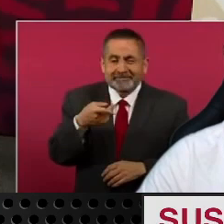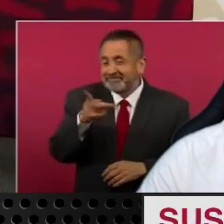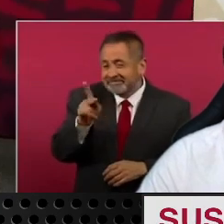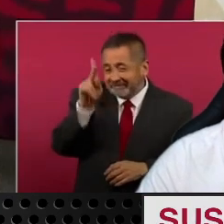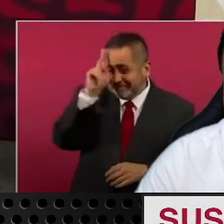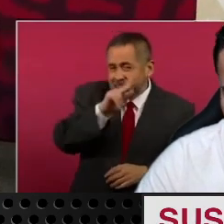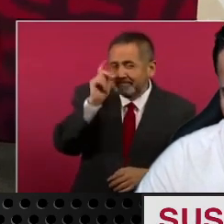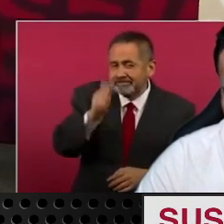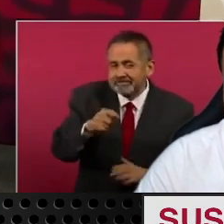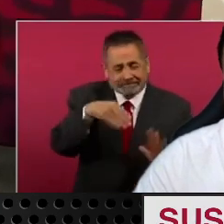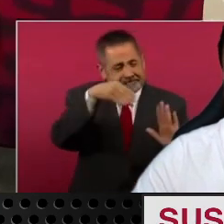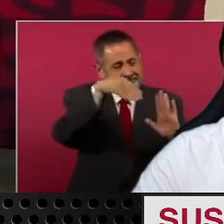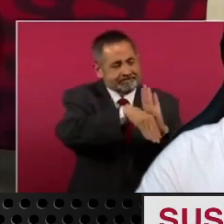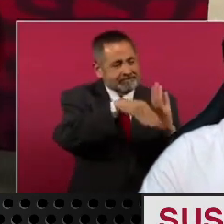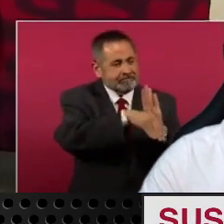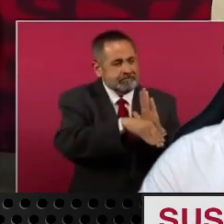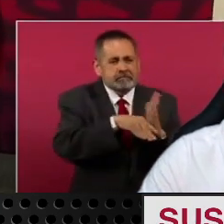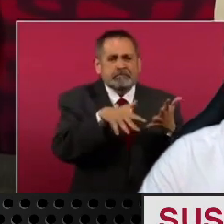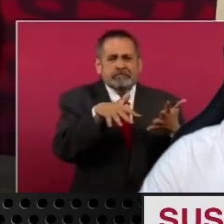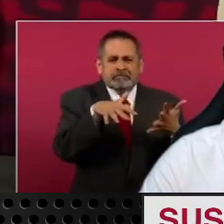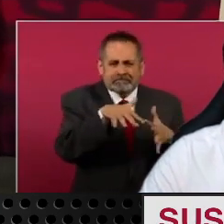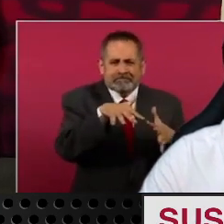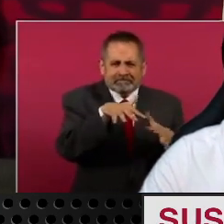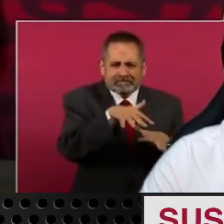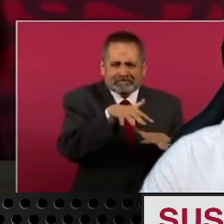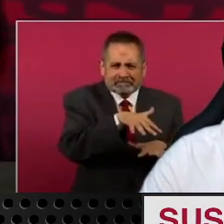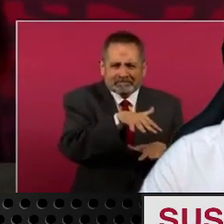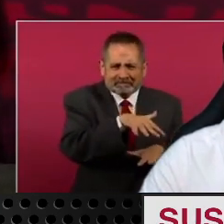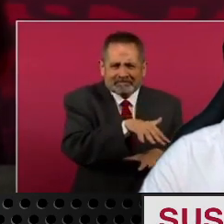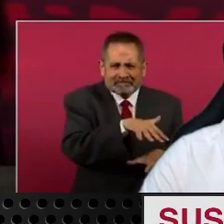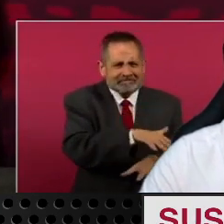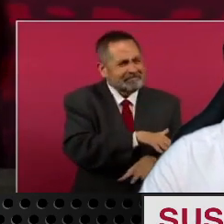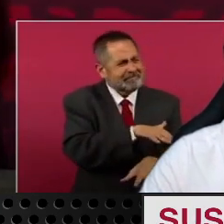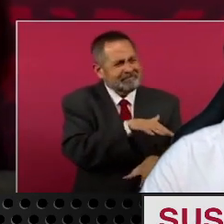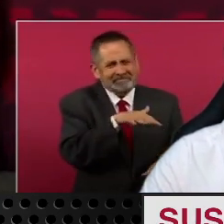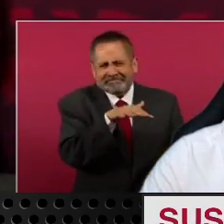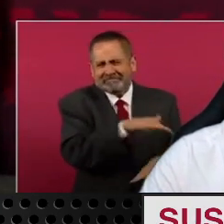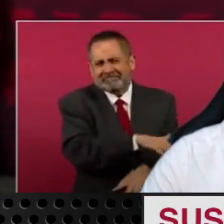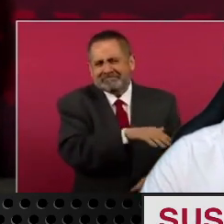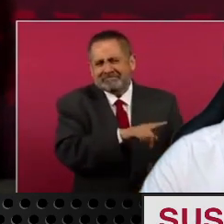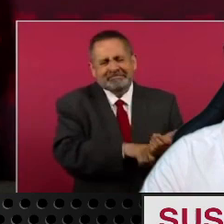decadencia es un proceso de degradación progresivo